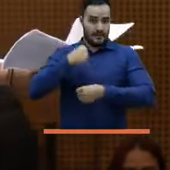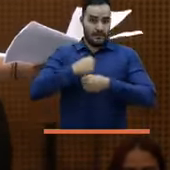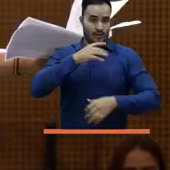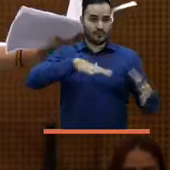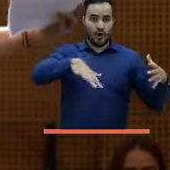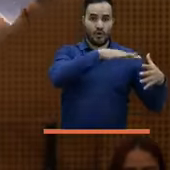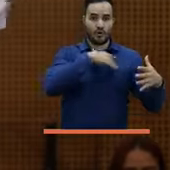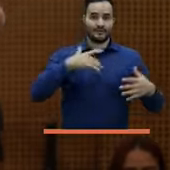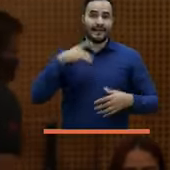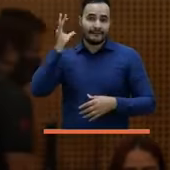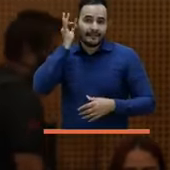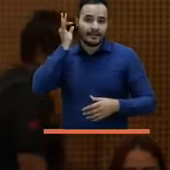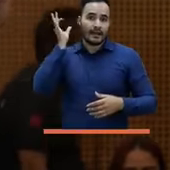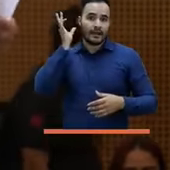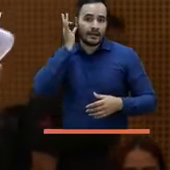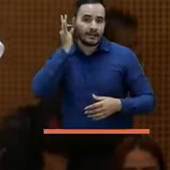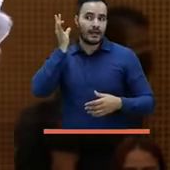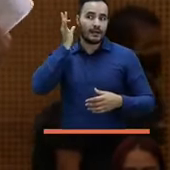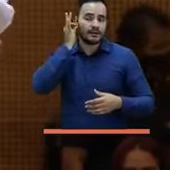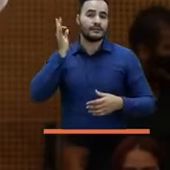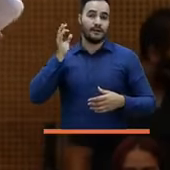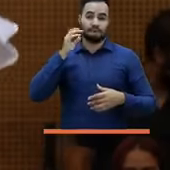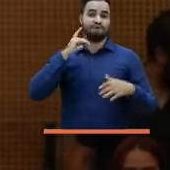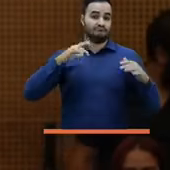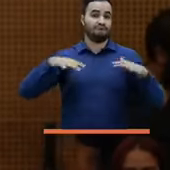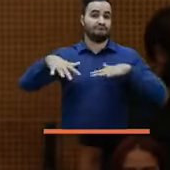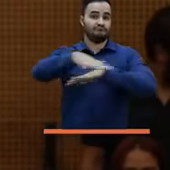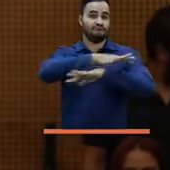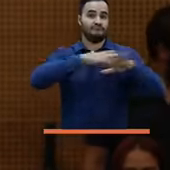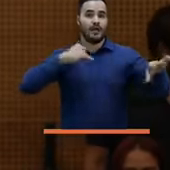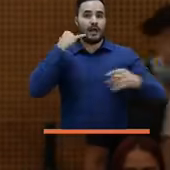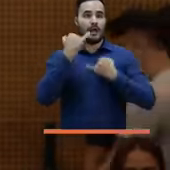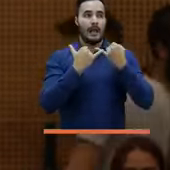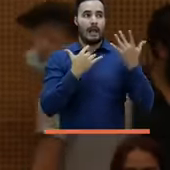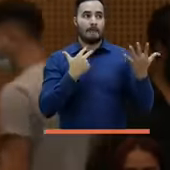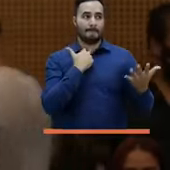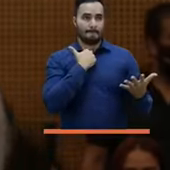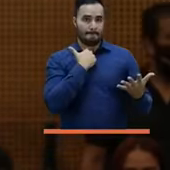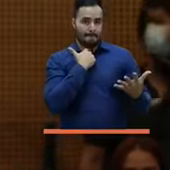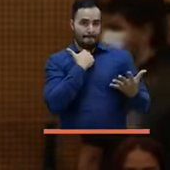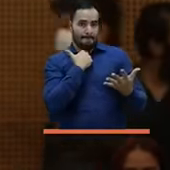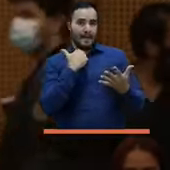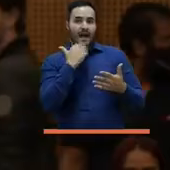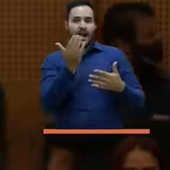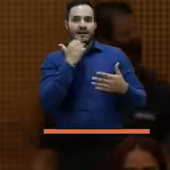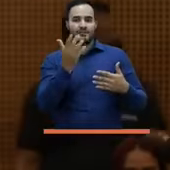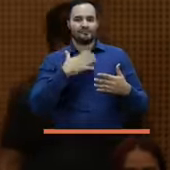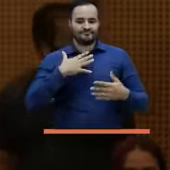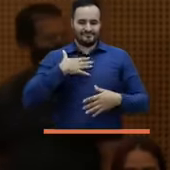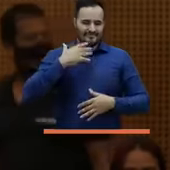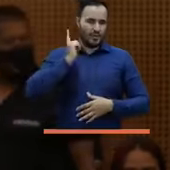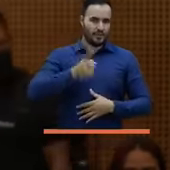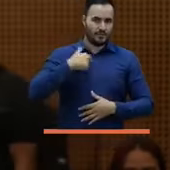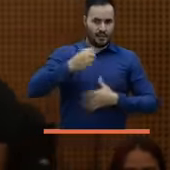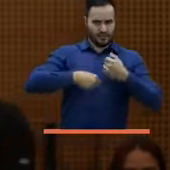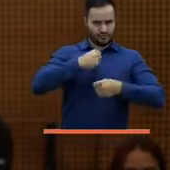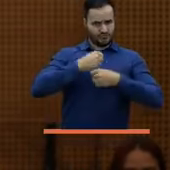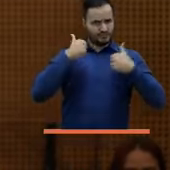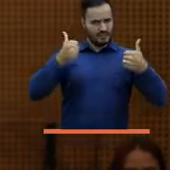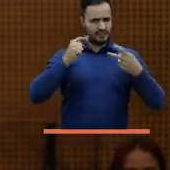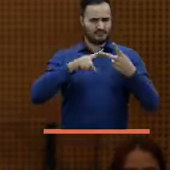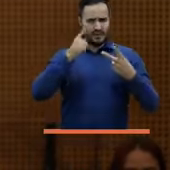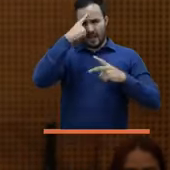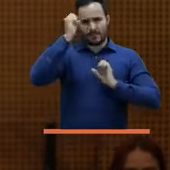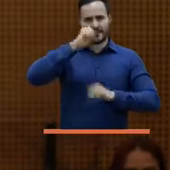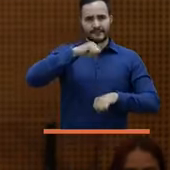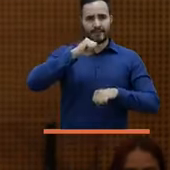para el empleo sino también que la va a limitar a ella para poder acceder a ciertos beneficios que por su edad y su capacidad están siendo desconocidos